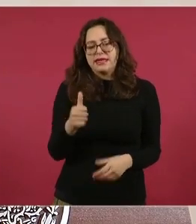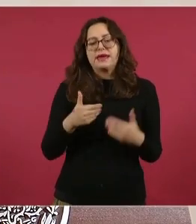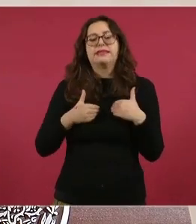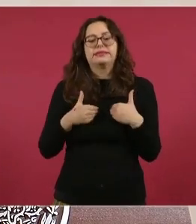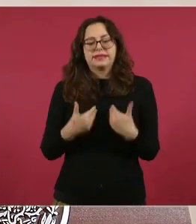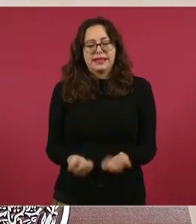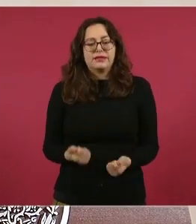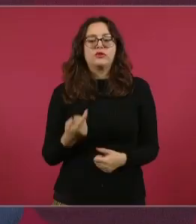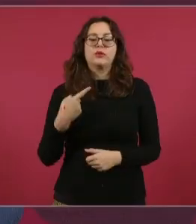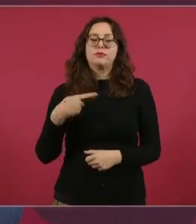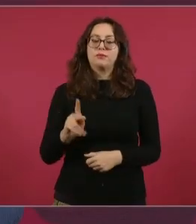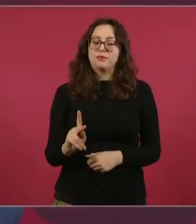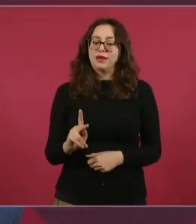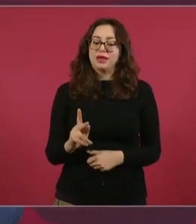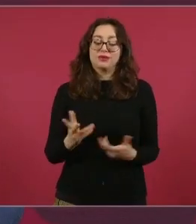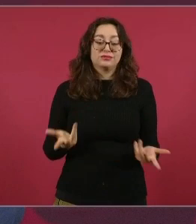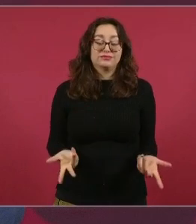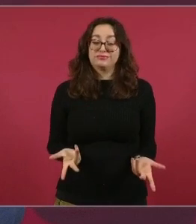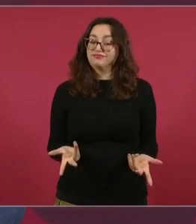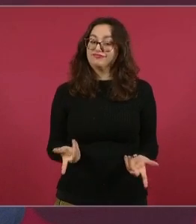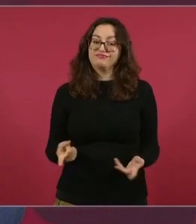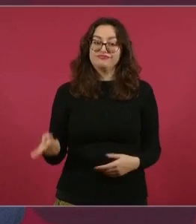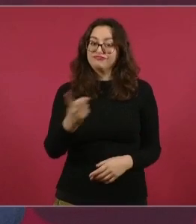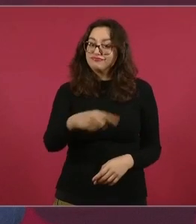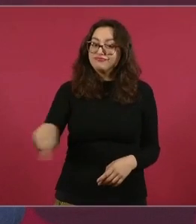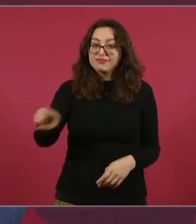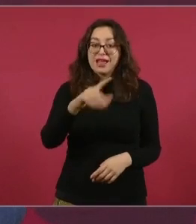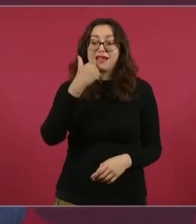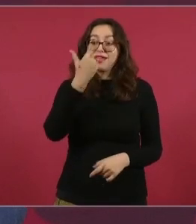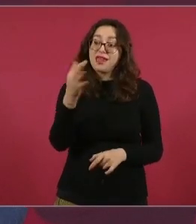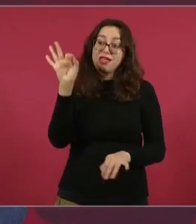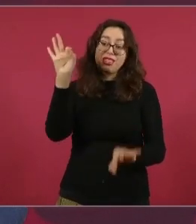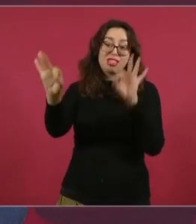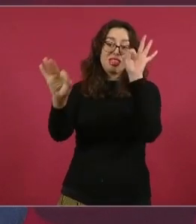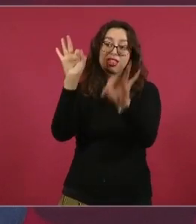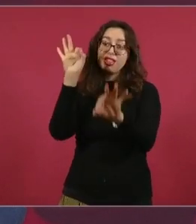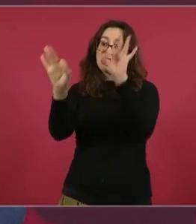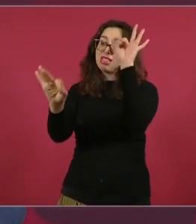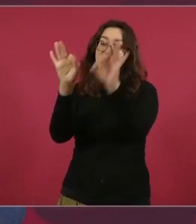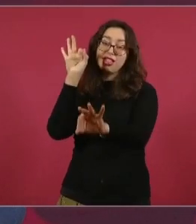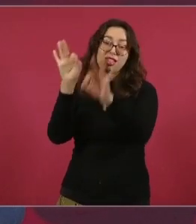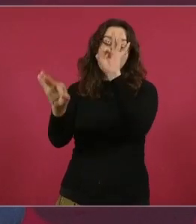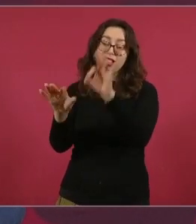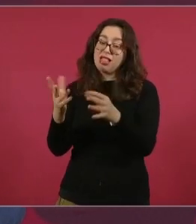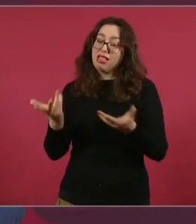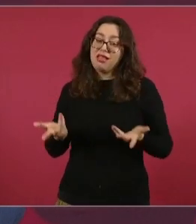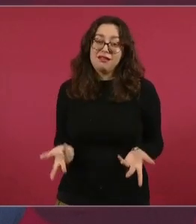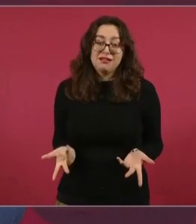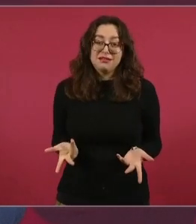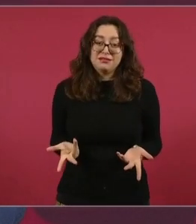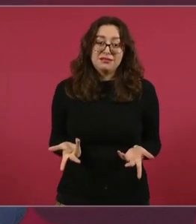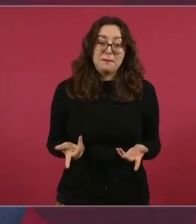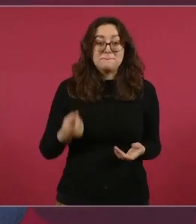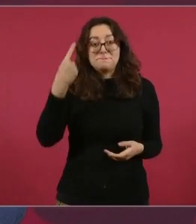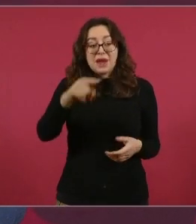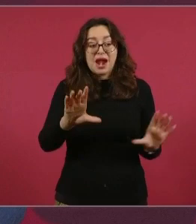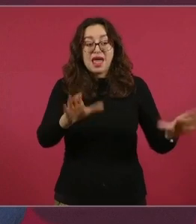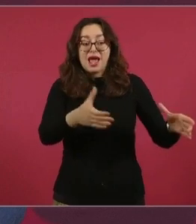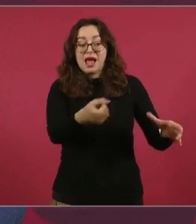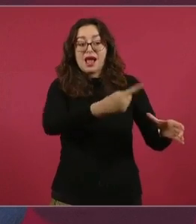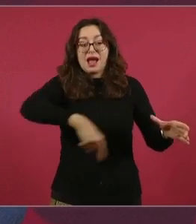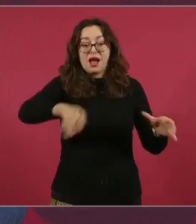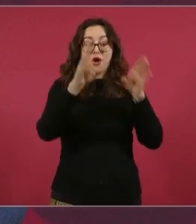están muy cargados a favor del bloque conservador.